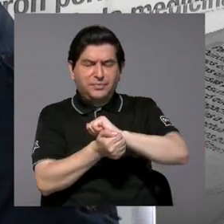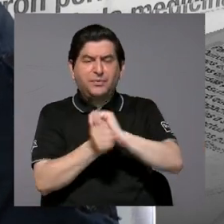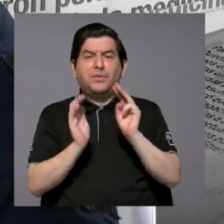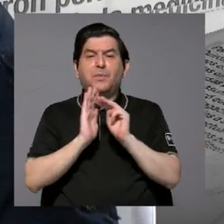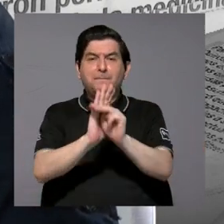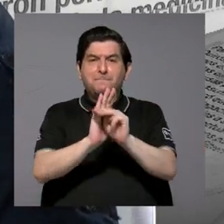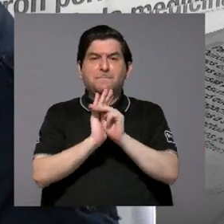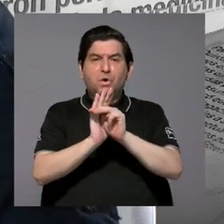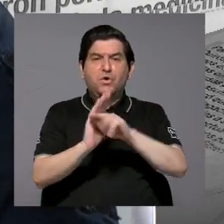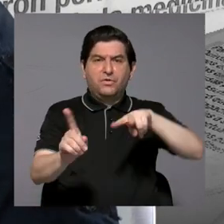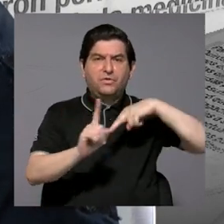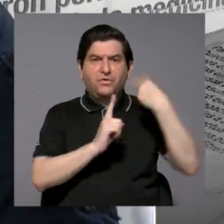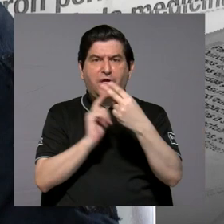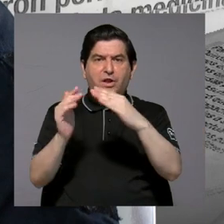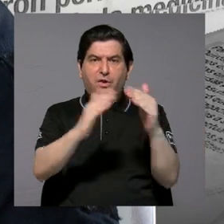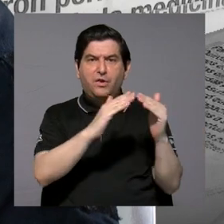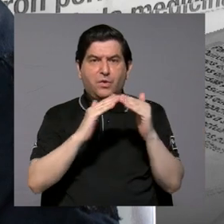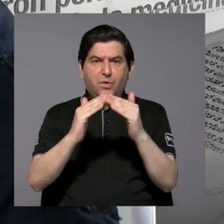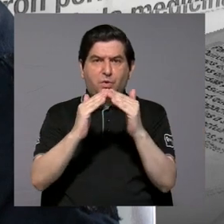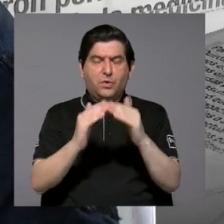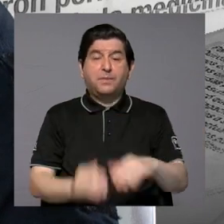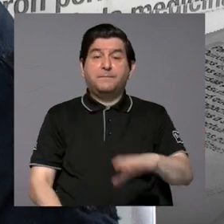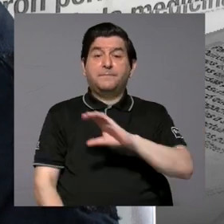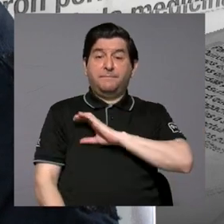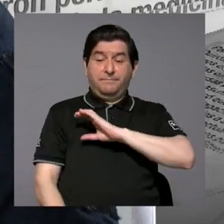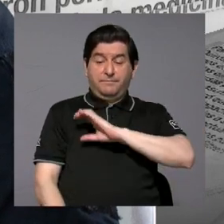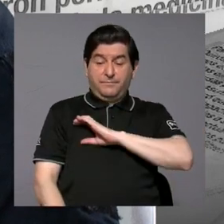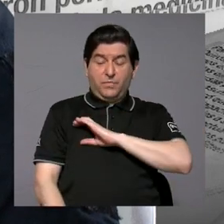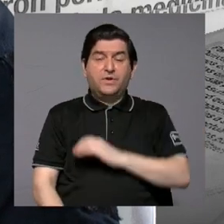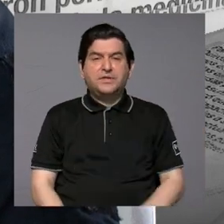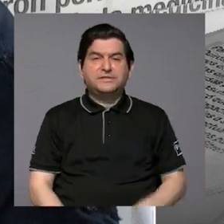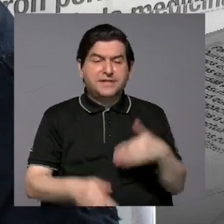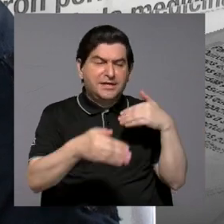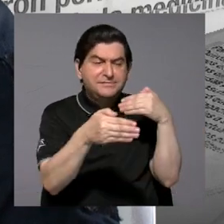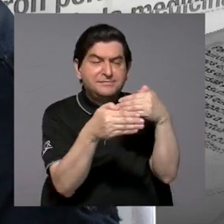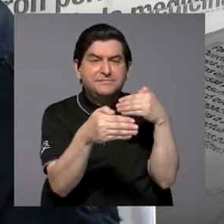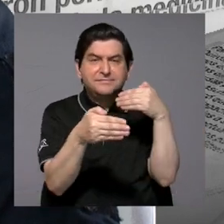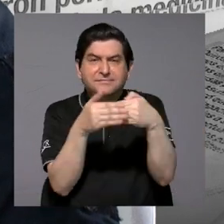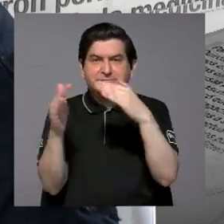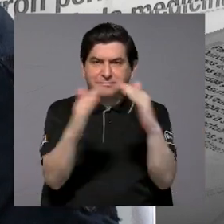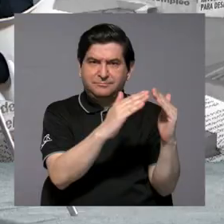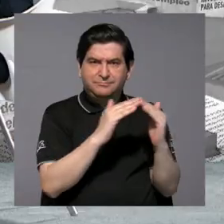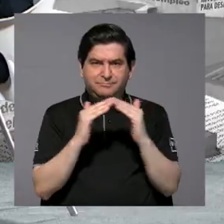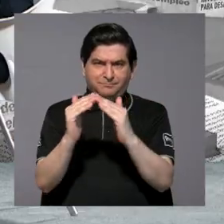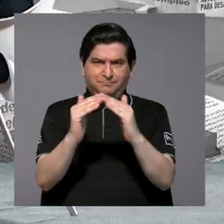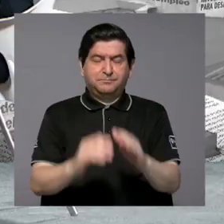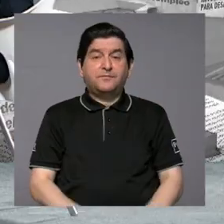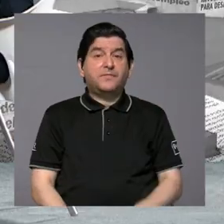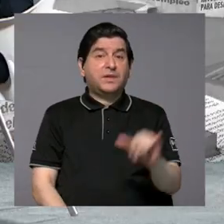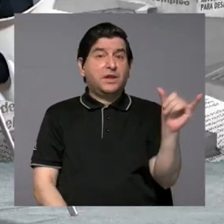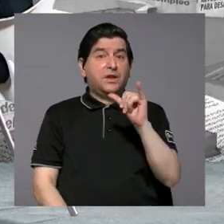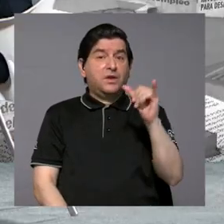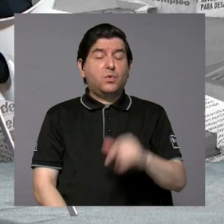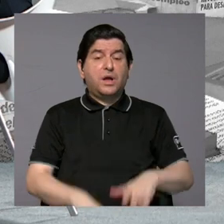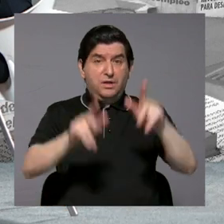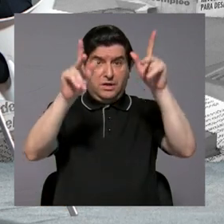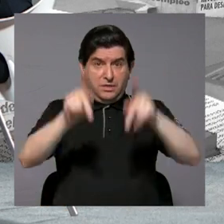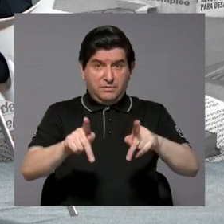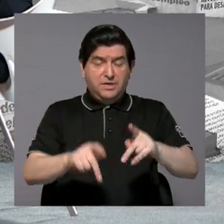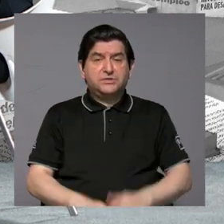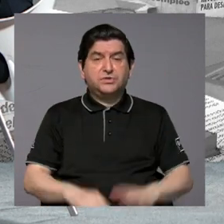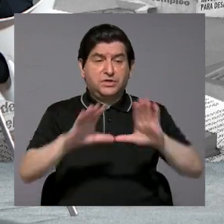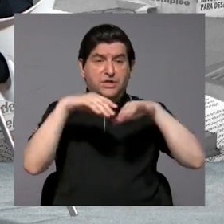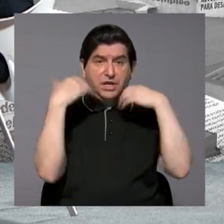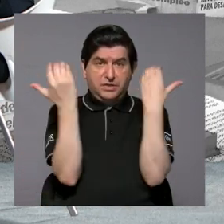modelo de enfoque comunitario donde el policía tenga acercamiento con las comunidades y que también las personas de las